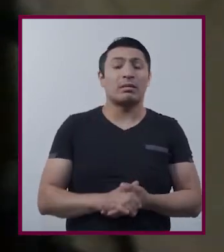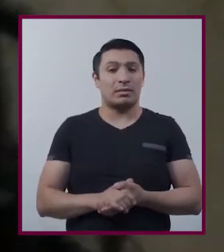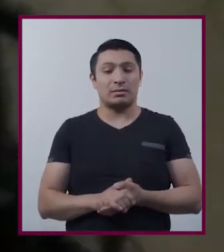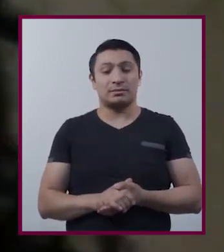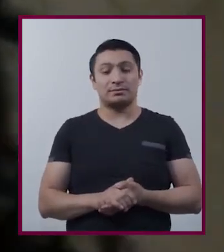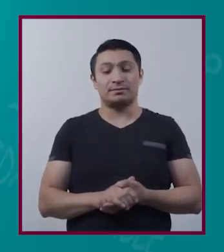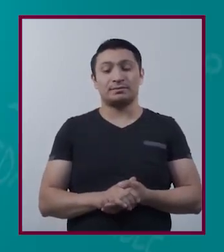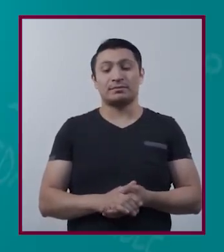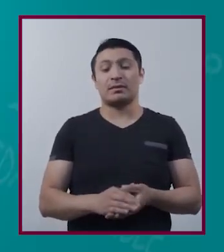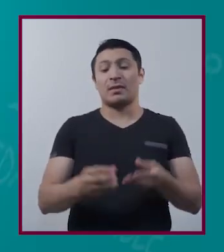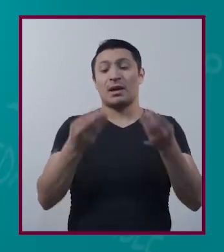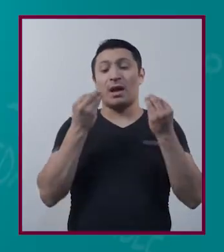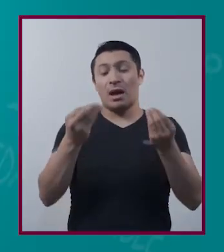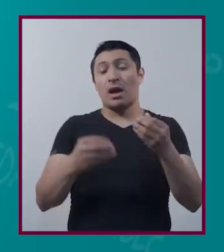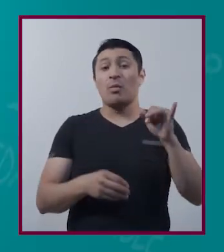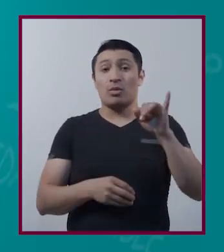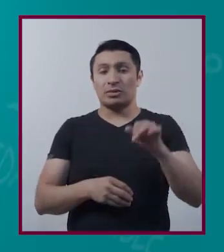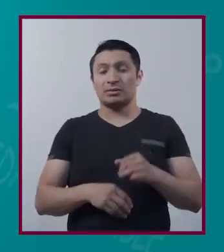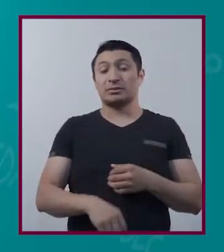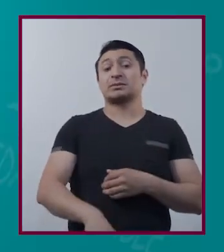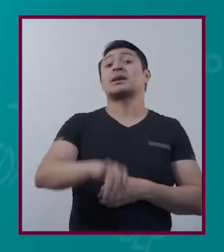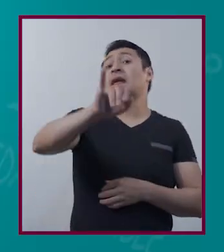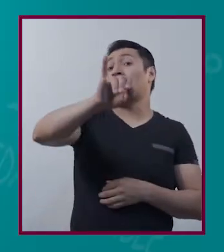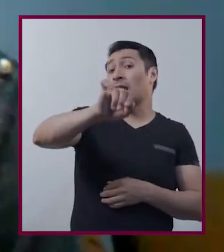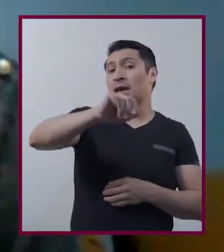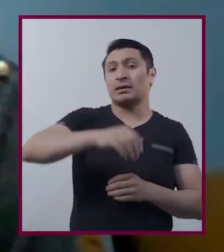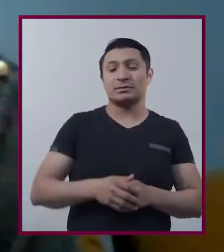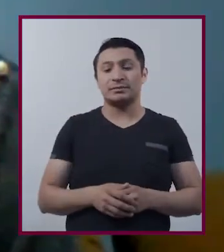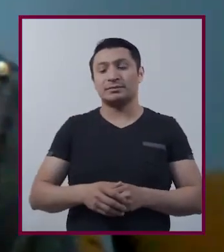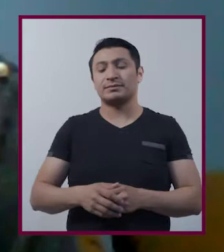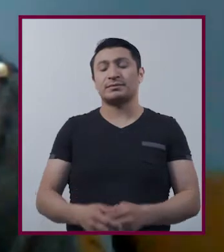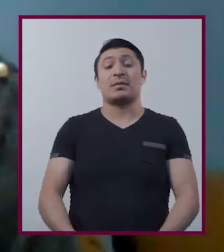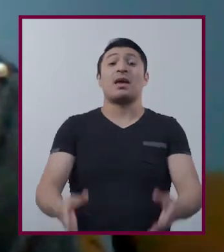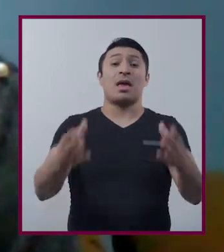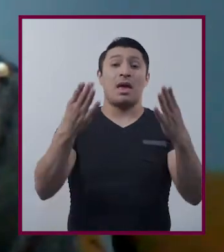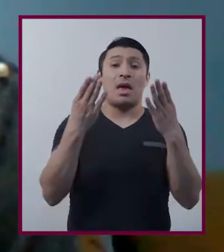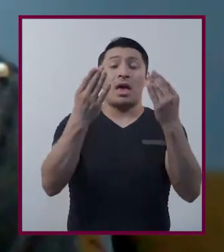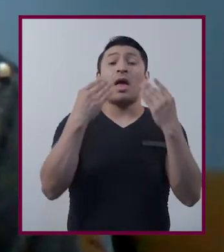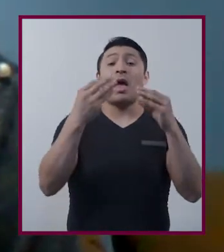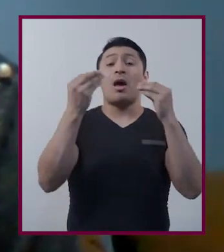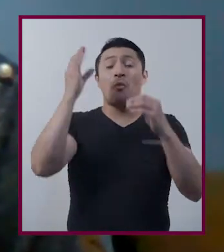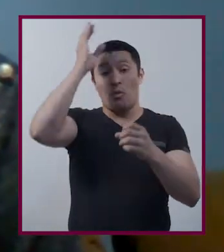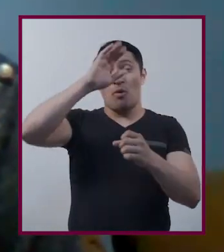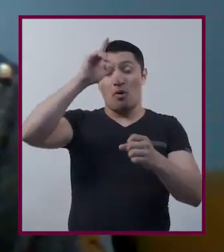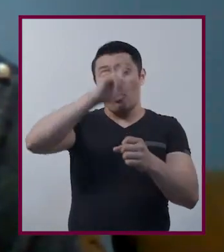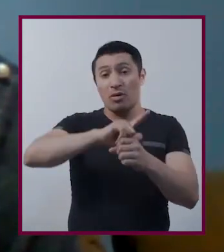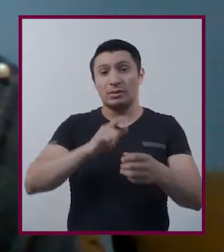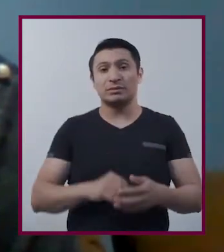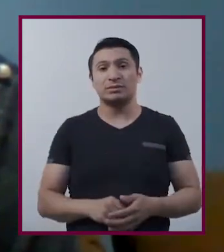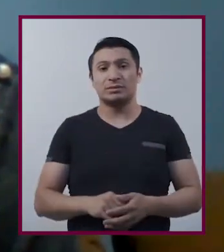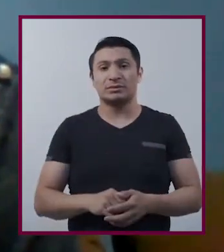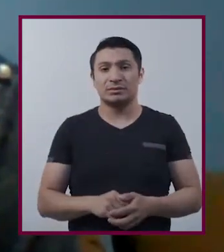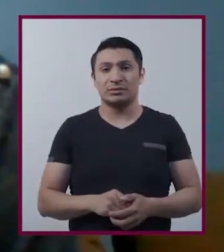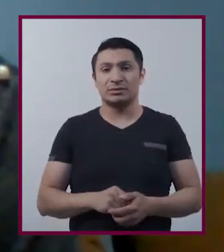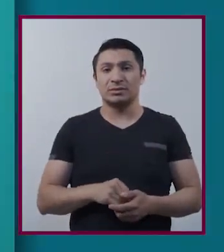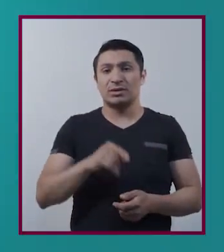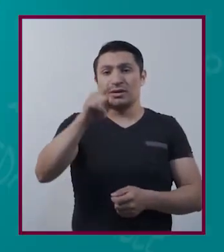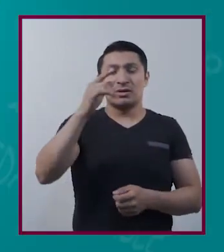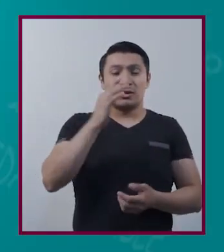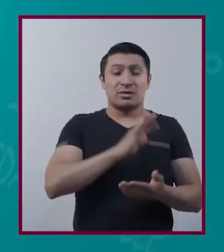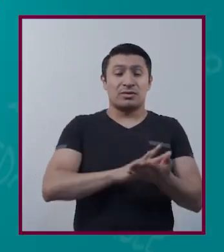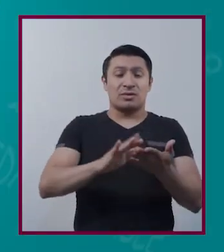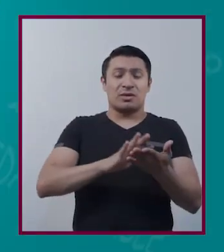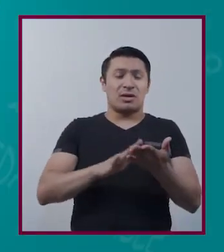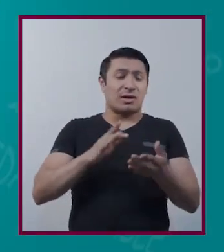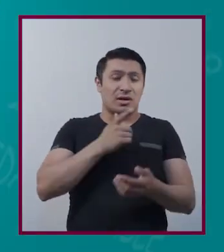puede ayudar. Bastante, sí. ¿Sí? Nos enseñaría mucha cultura.